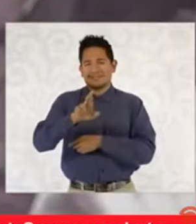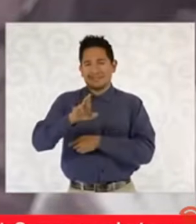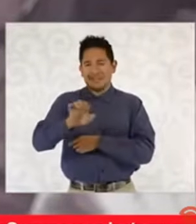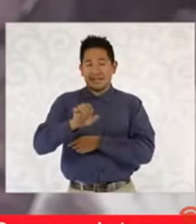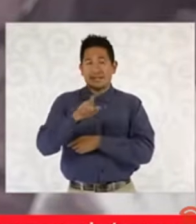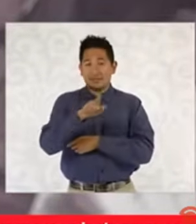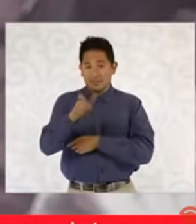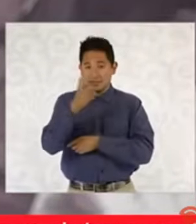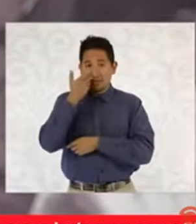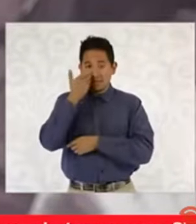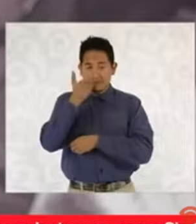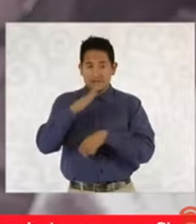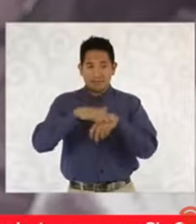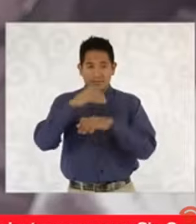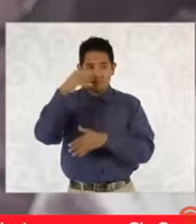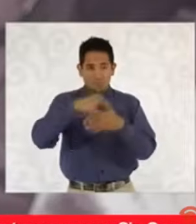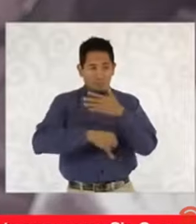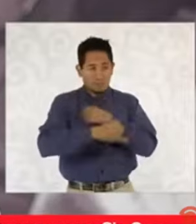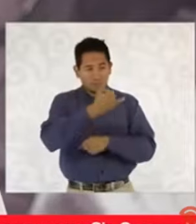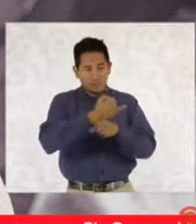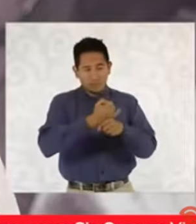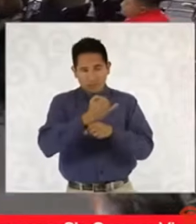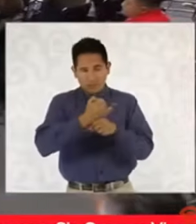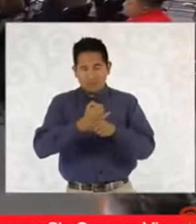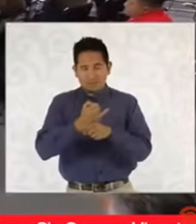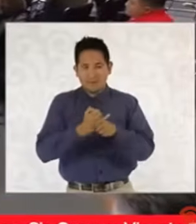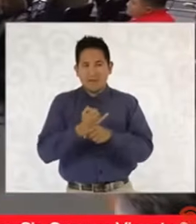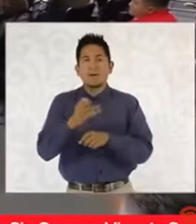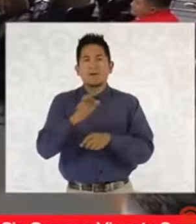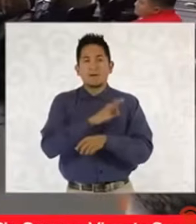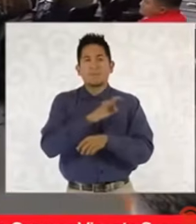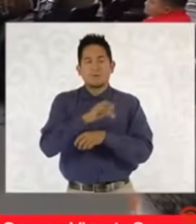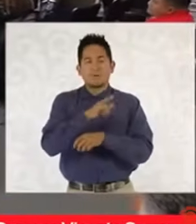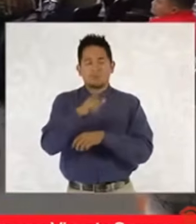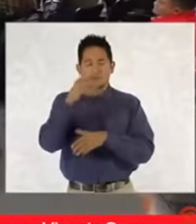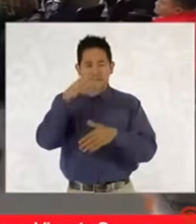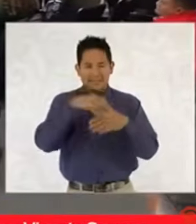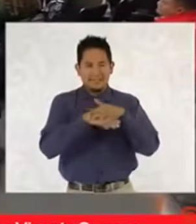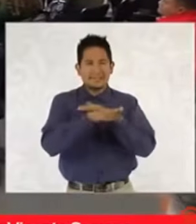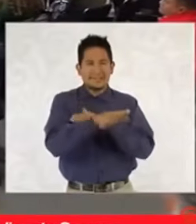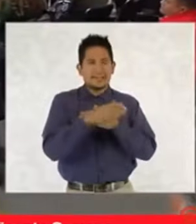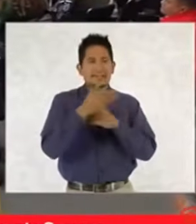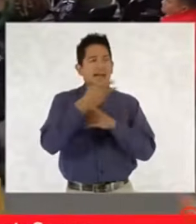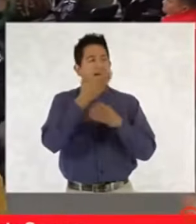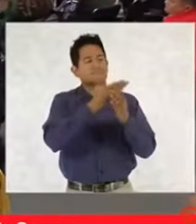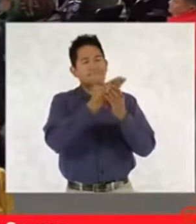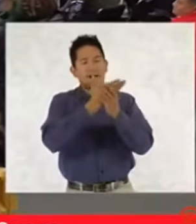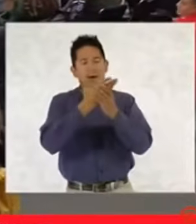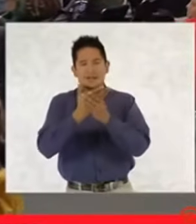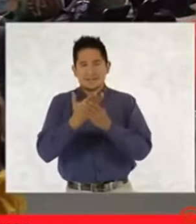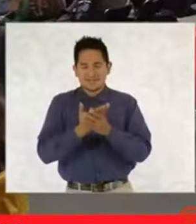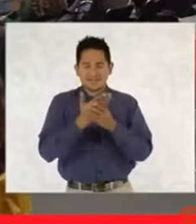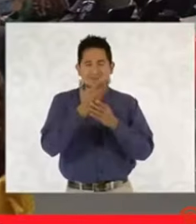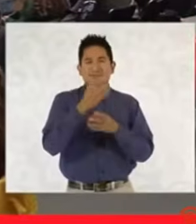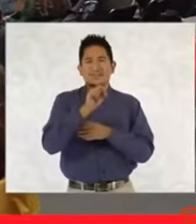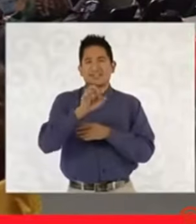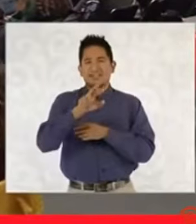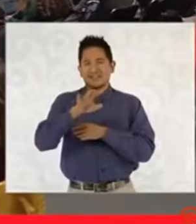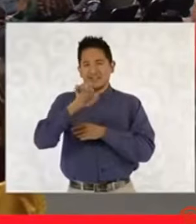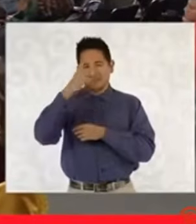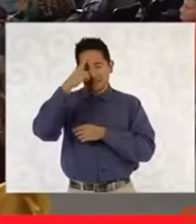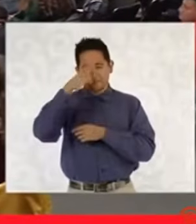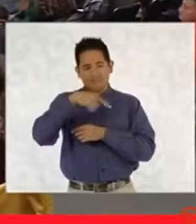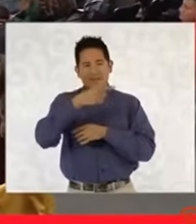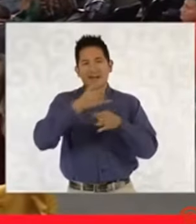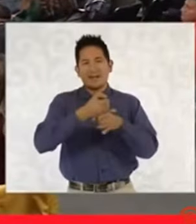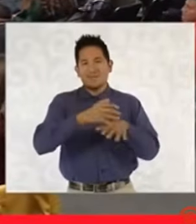quieren consultar sobre mujeres diplomáticas, el archivo histórico de Relaciones Exteriores tiene un gran bagaje sobre